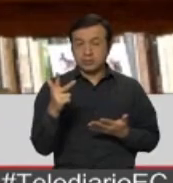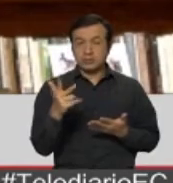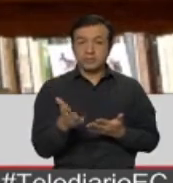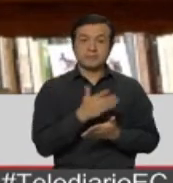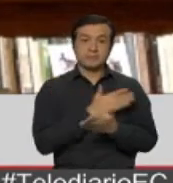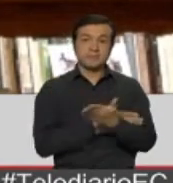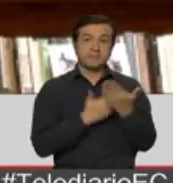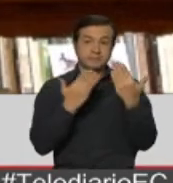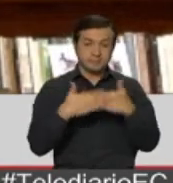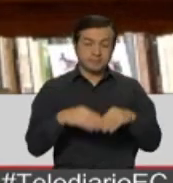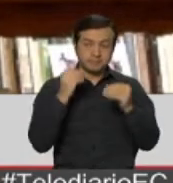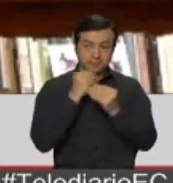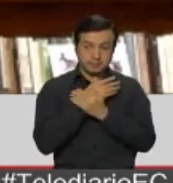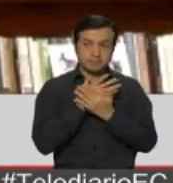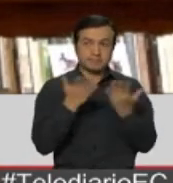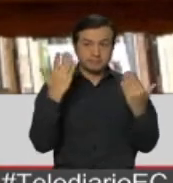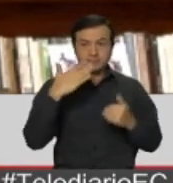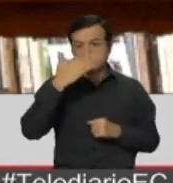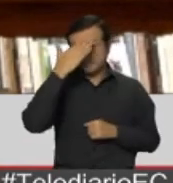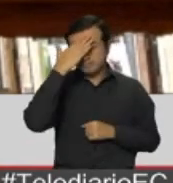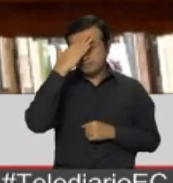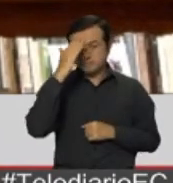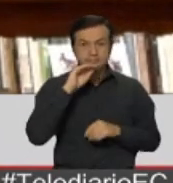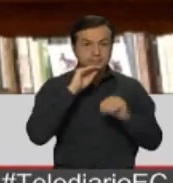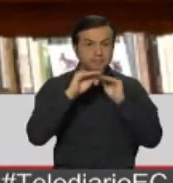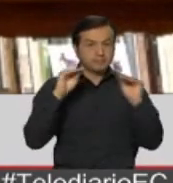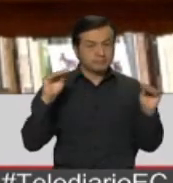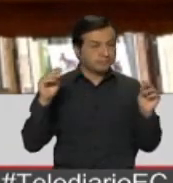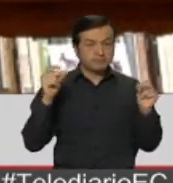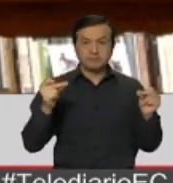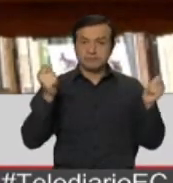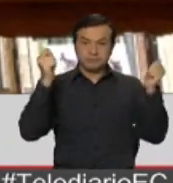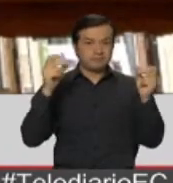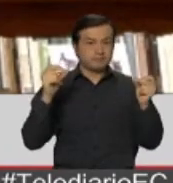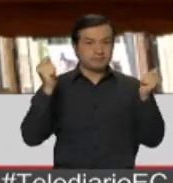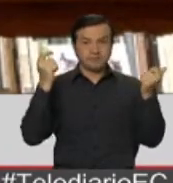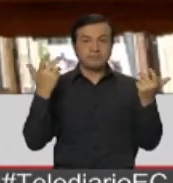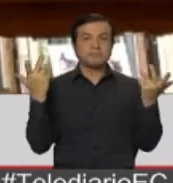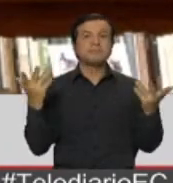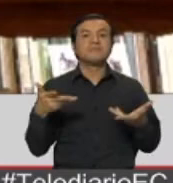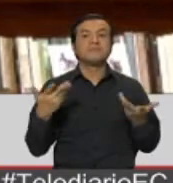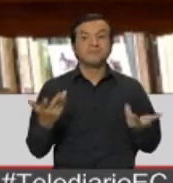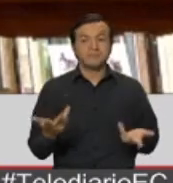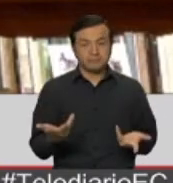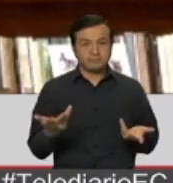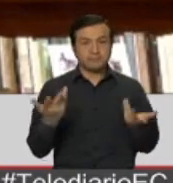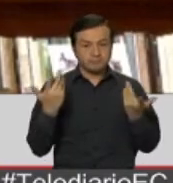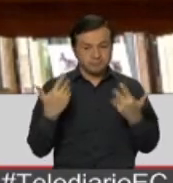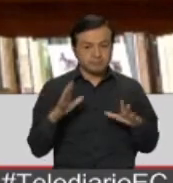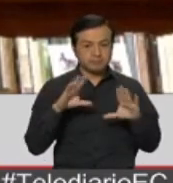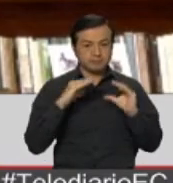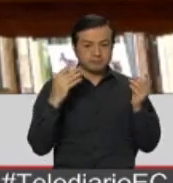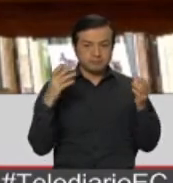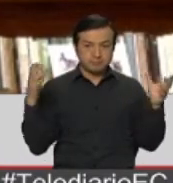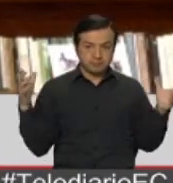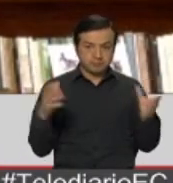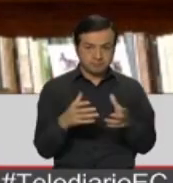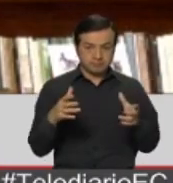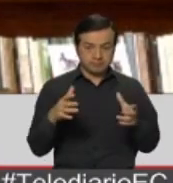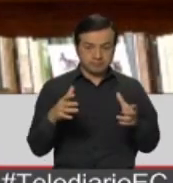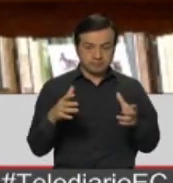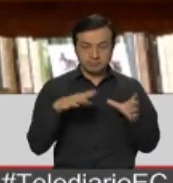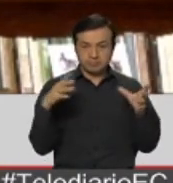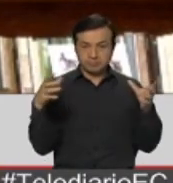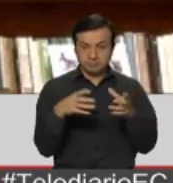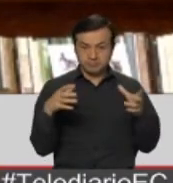pronto conocimos de esta novedad, inmediatamente se activó el COE cantonal y